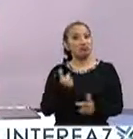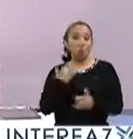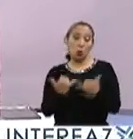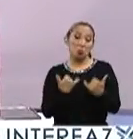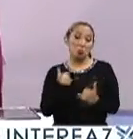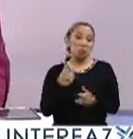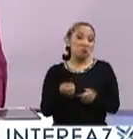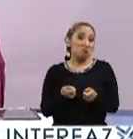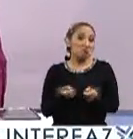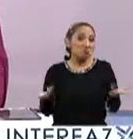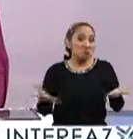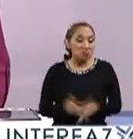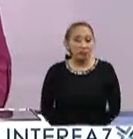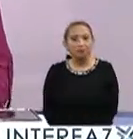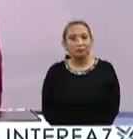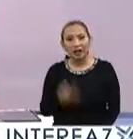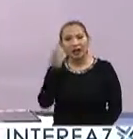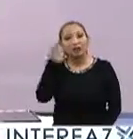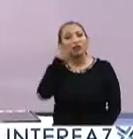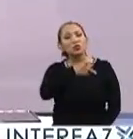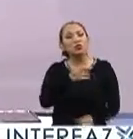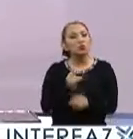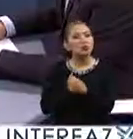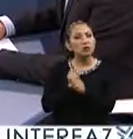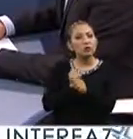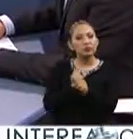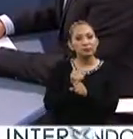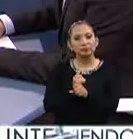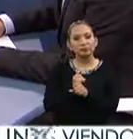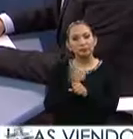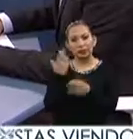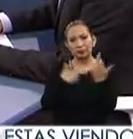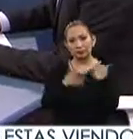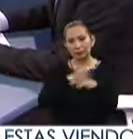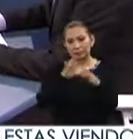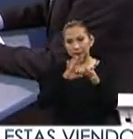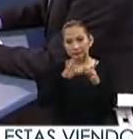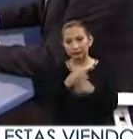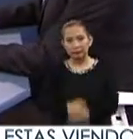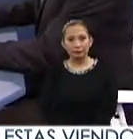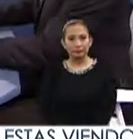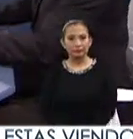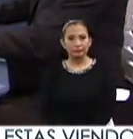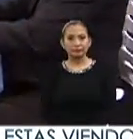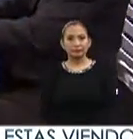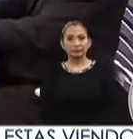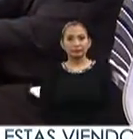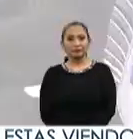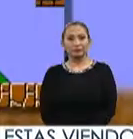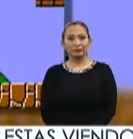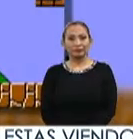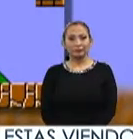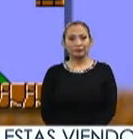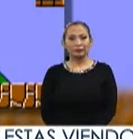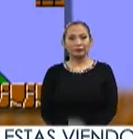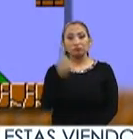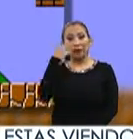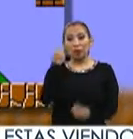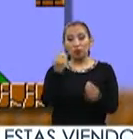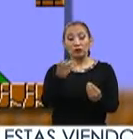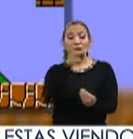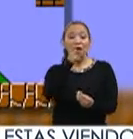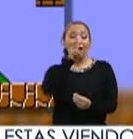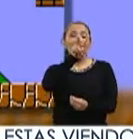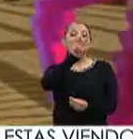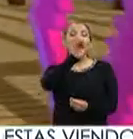jugando videojuegos. Así es. Bueno, pues vamos a ver tu reportaje, Memo, y regresamos a platicar contigo. Claro. Para muchos la